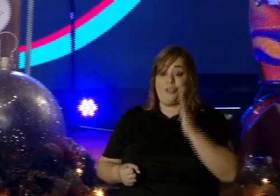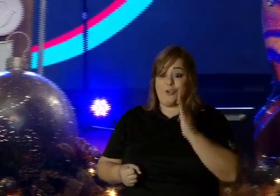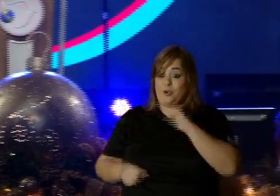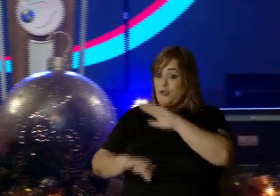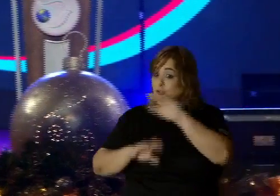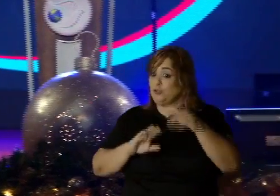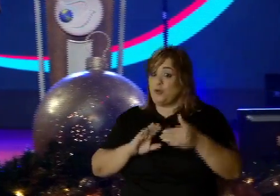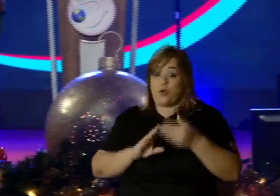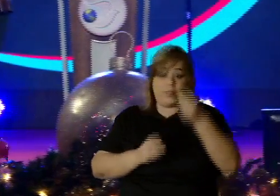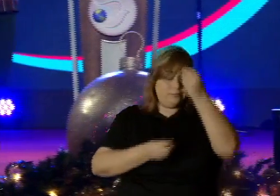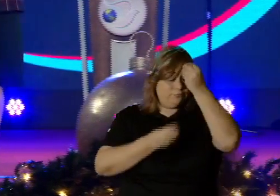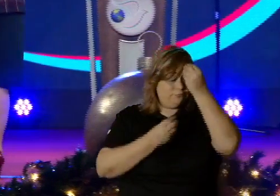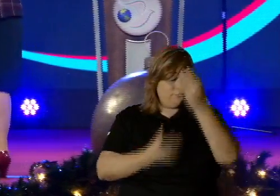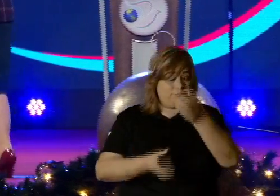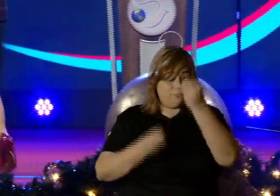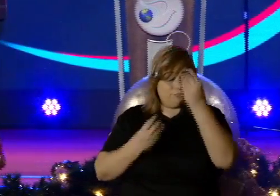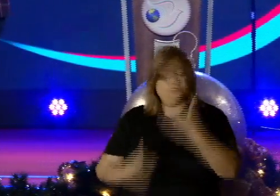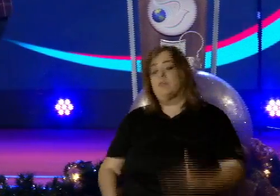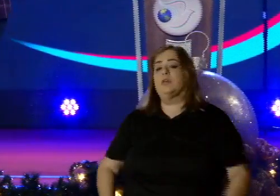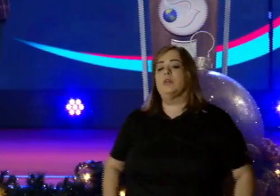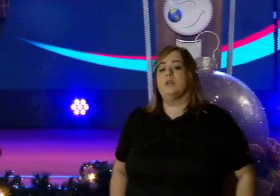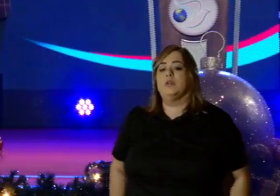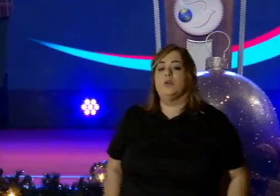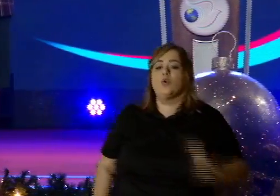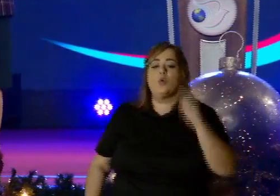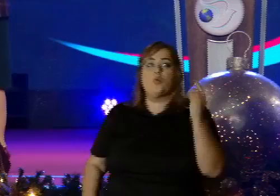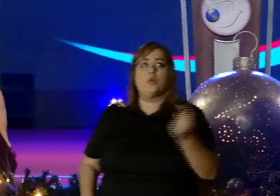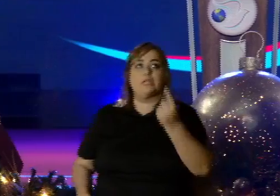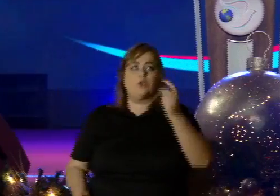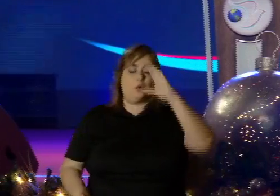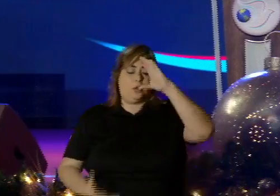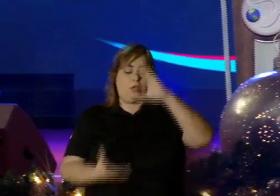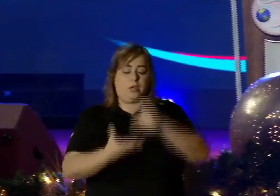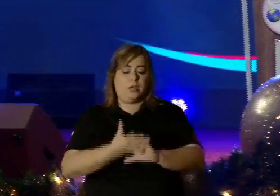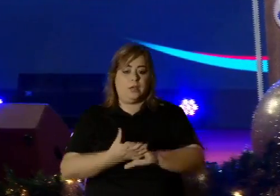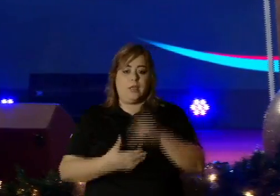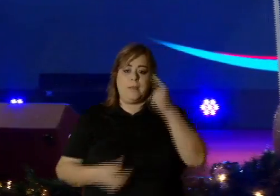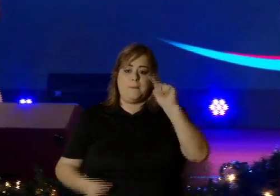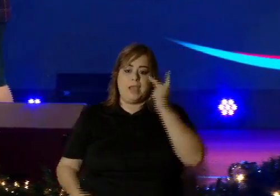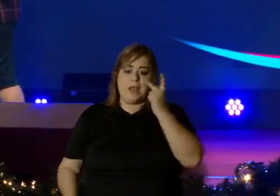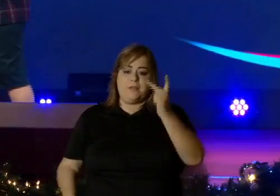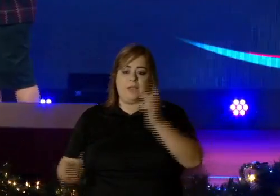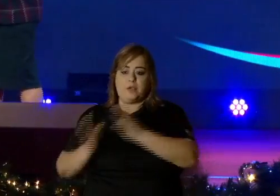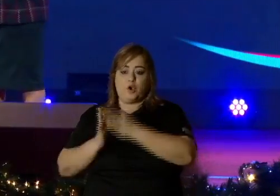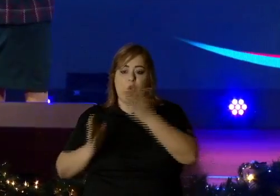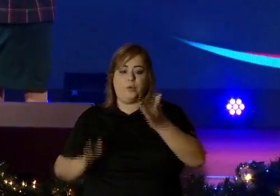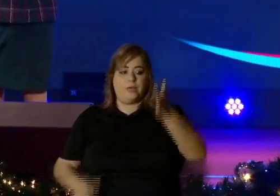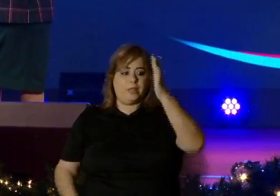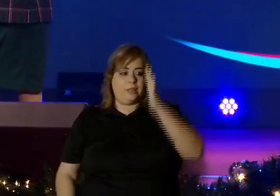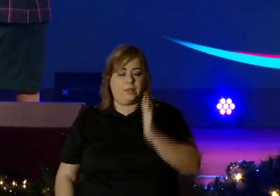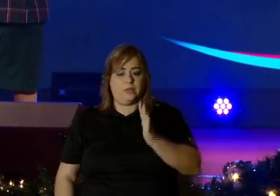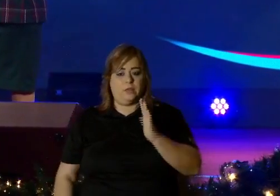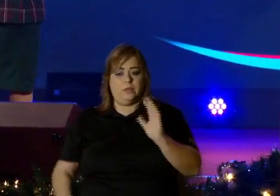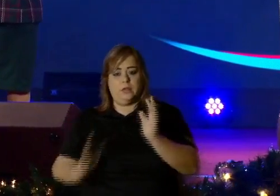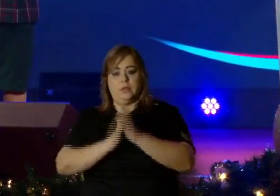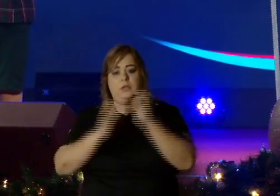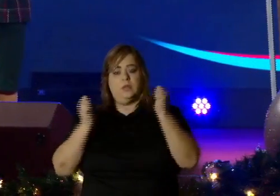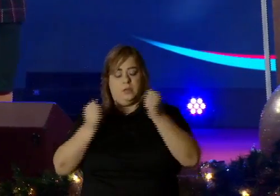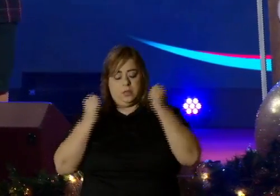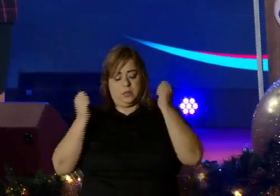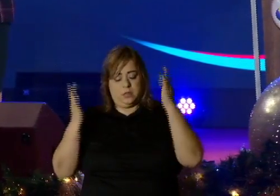dice, no te he dicho que si crees verás la gloria de Dios. Aleluya. Verso